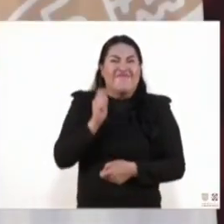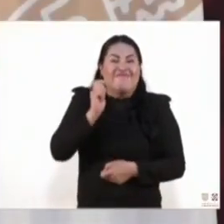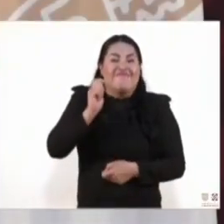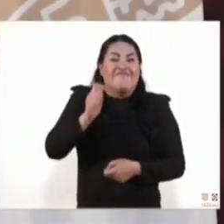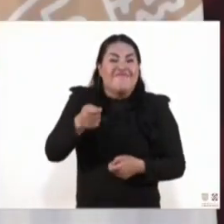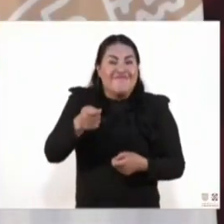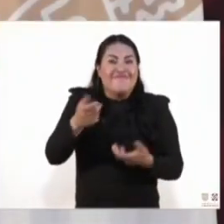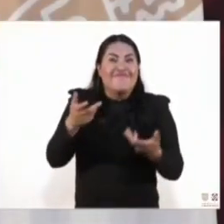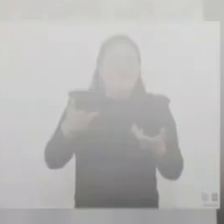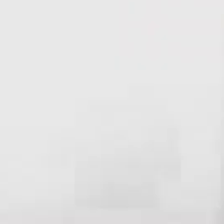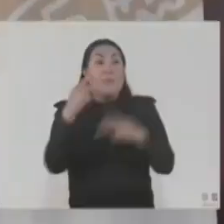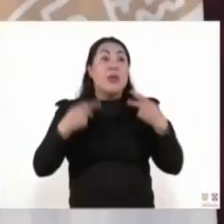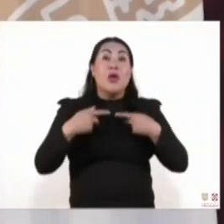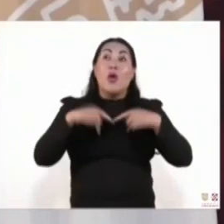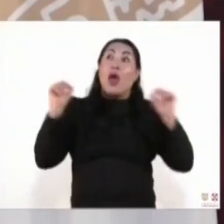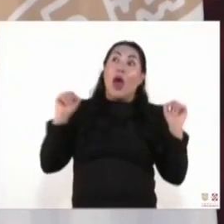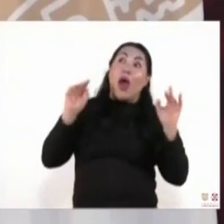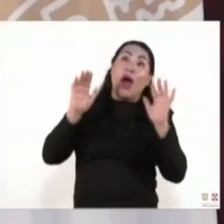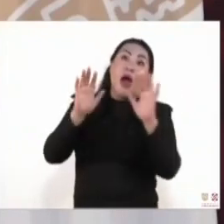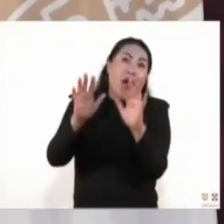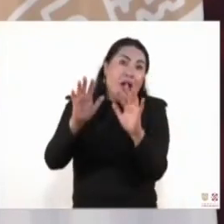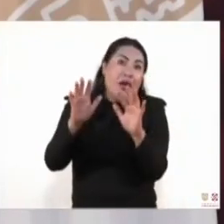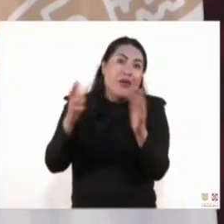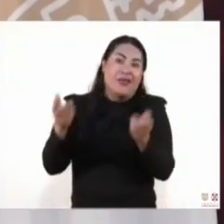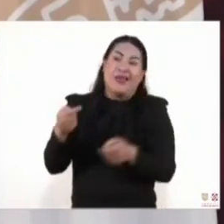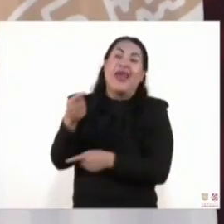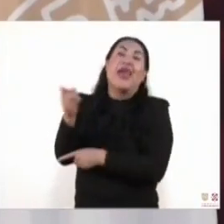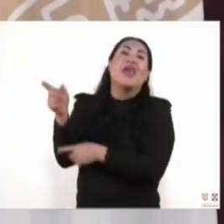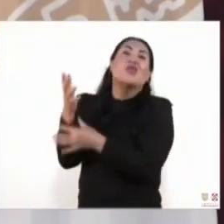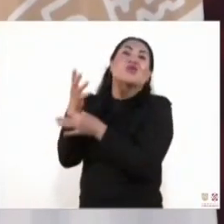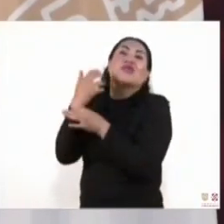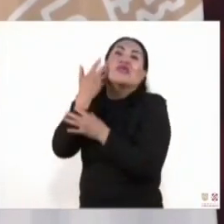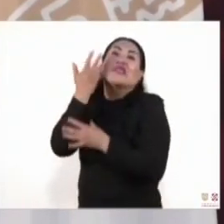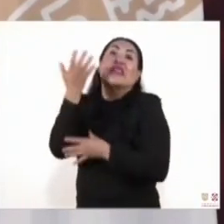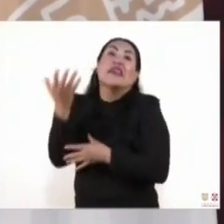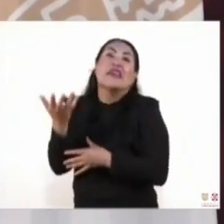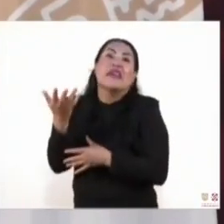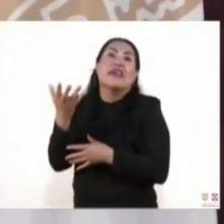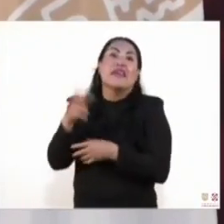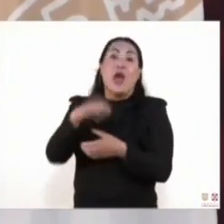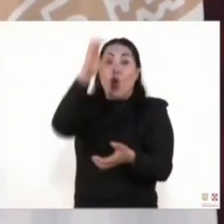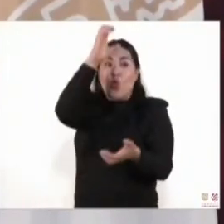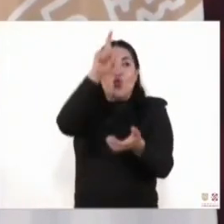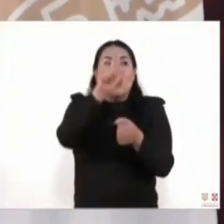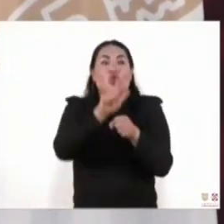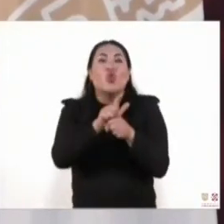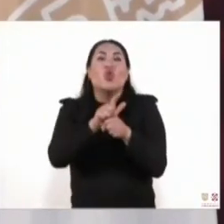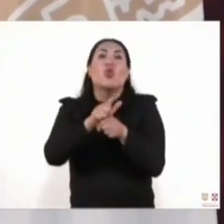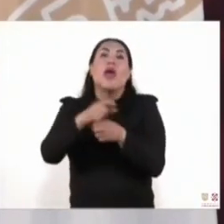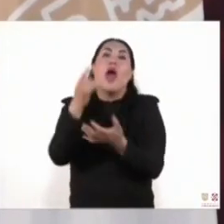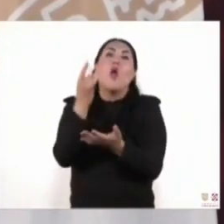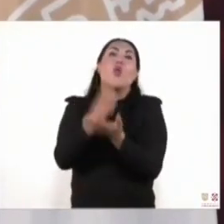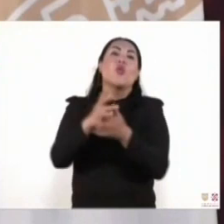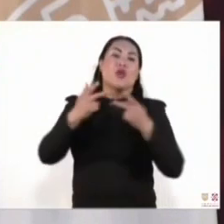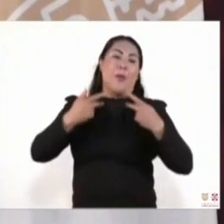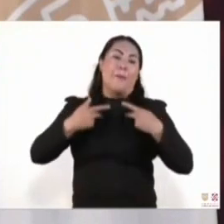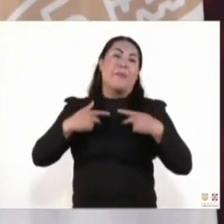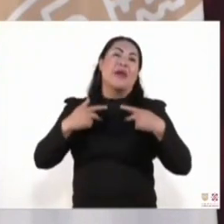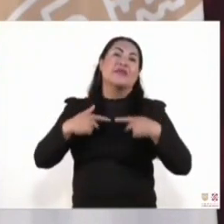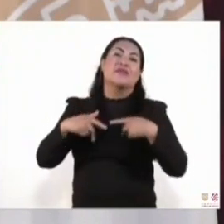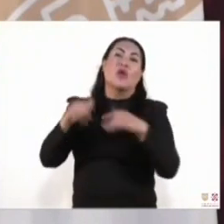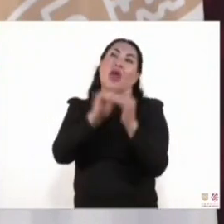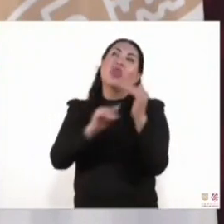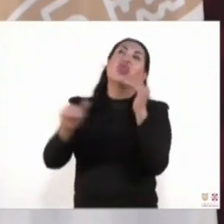tema de mucho clasismo. Lo que ellos quieren es que la cultura sea un privilegio. Que se paguen